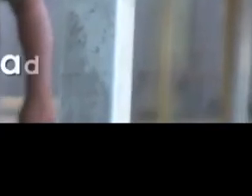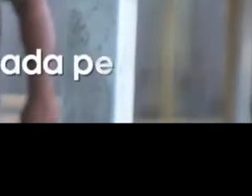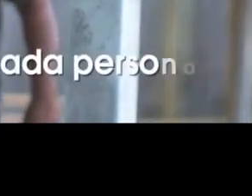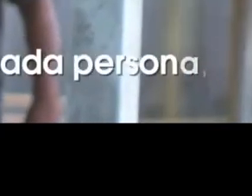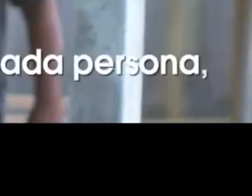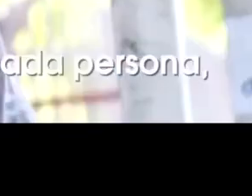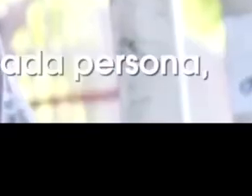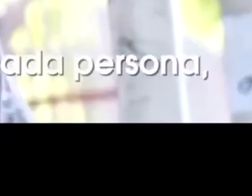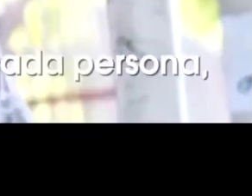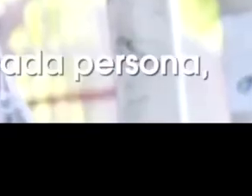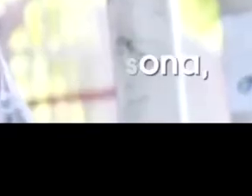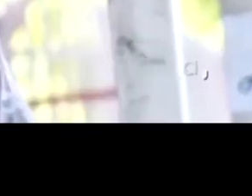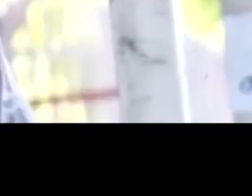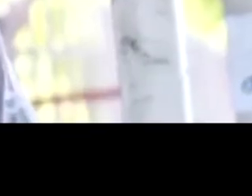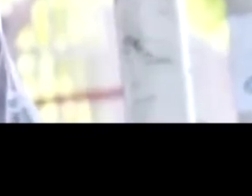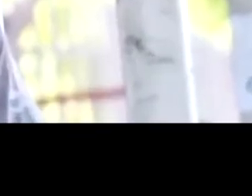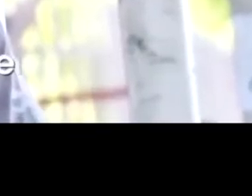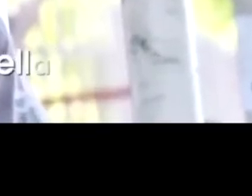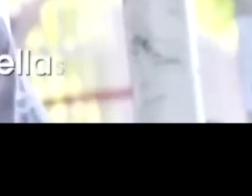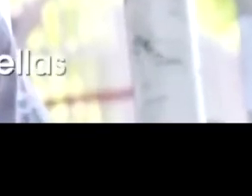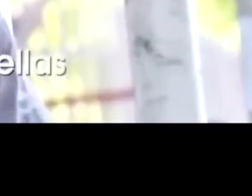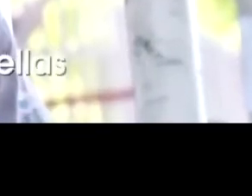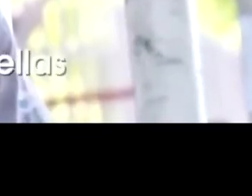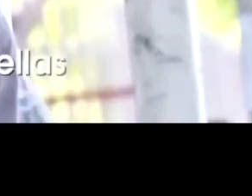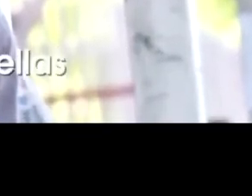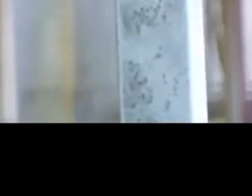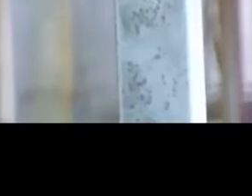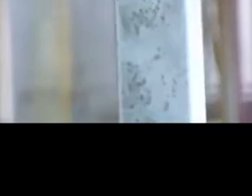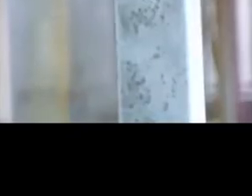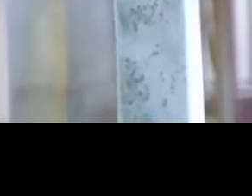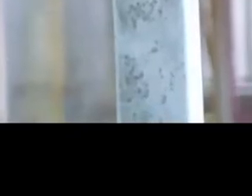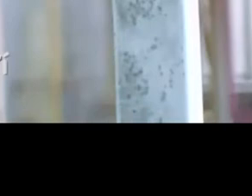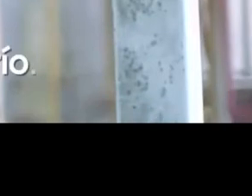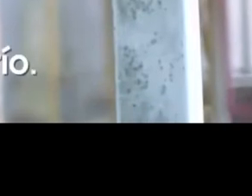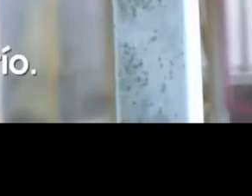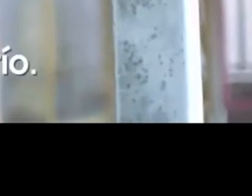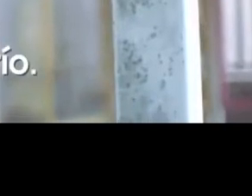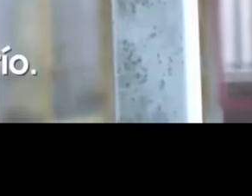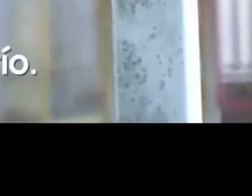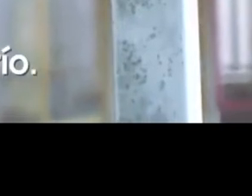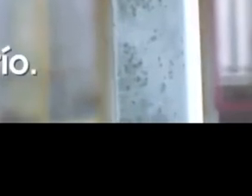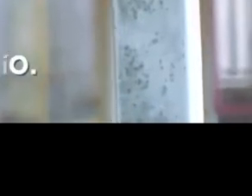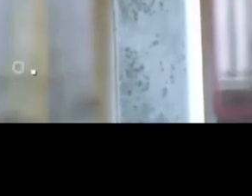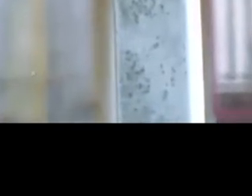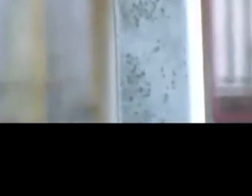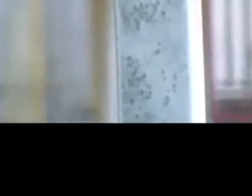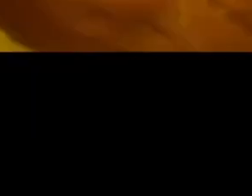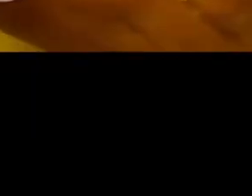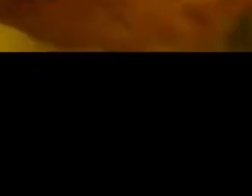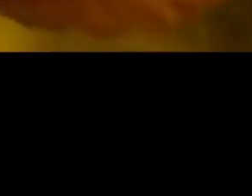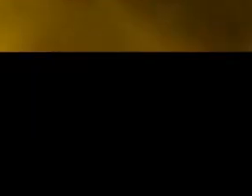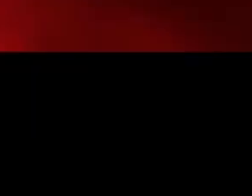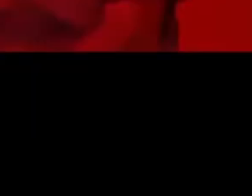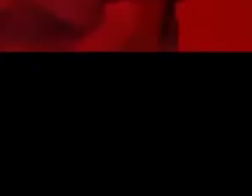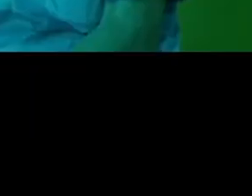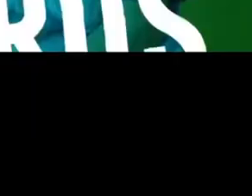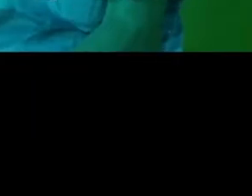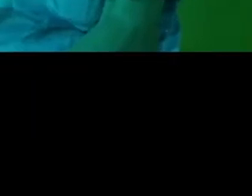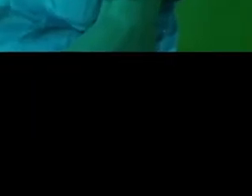metro y medio de distancia entre cada persona sobre todo cuando una de ellas presente síntomas de resfrío